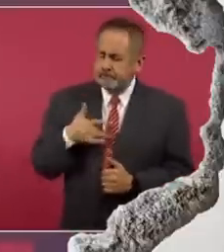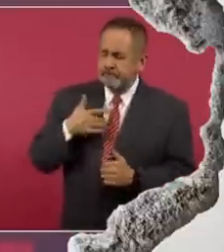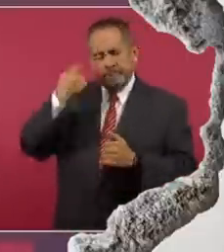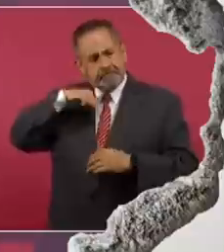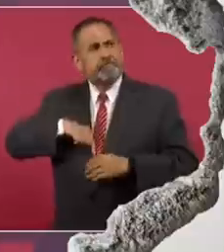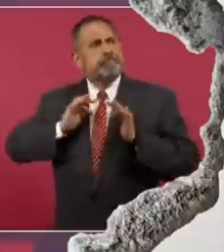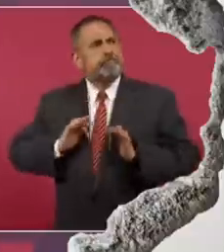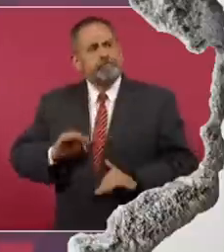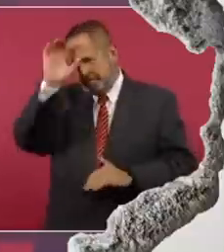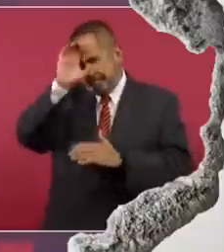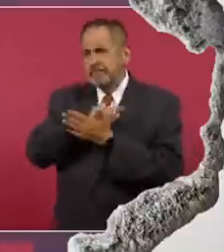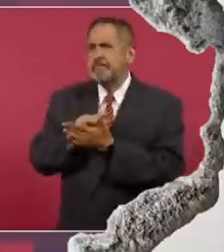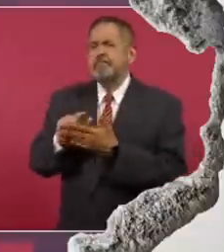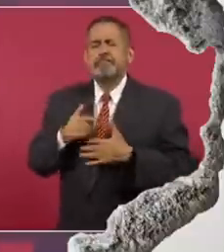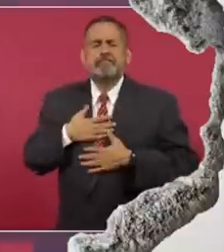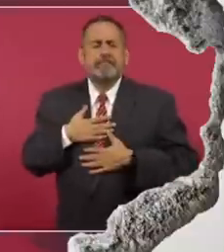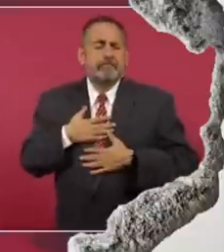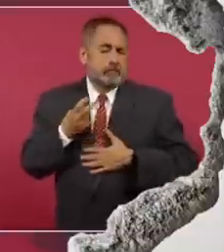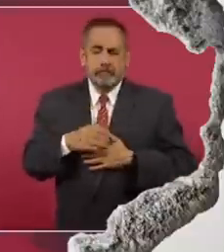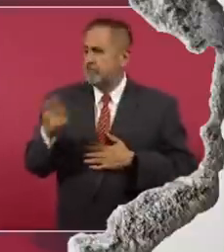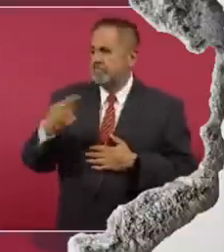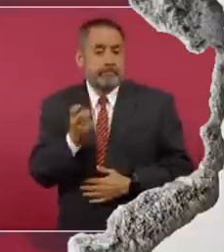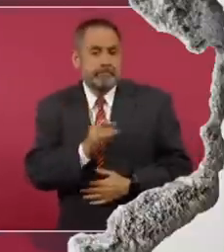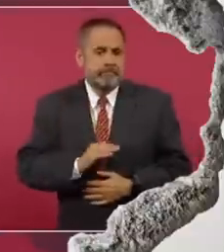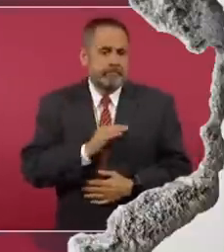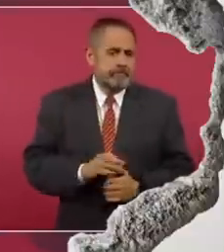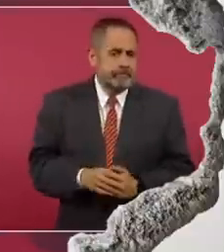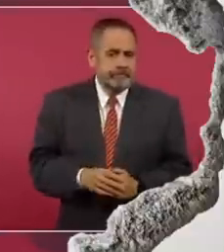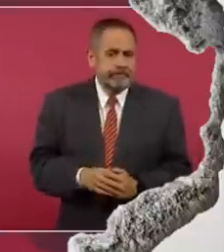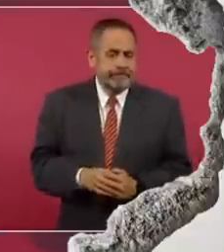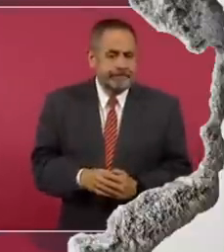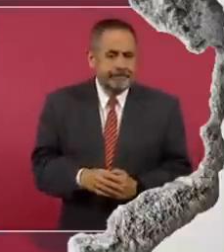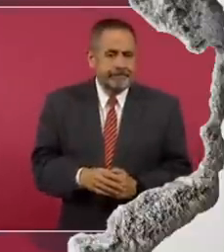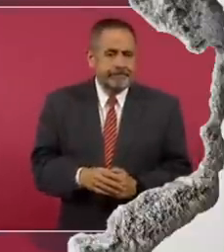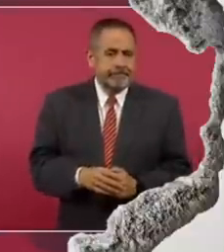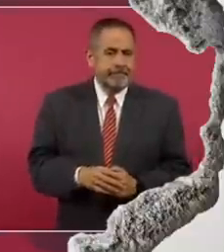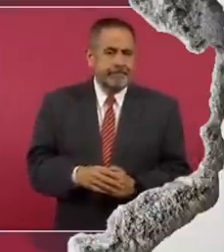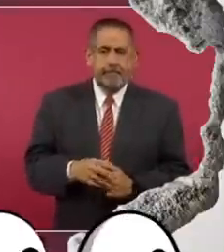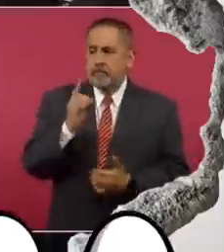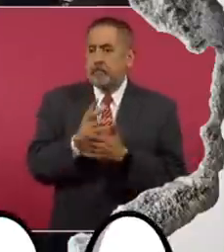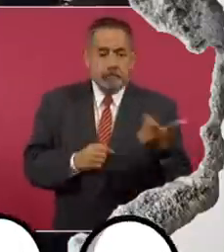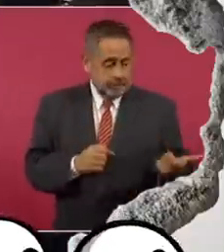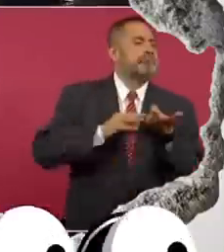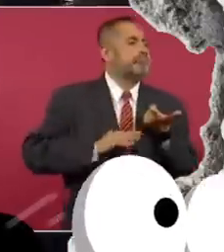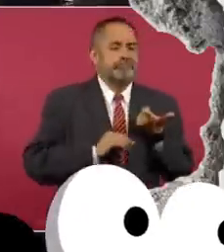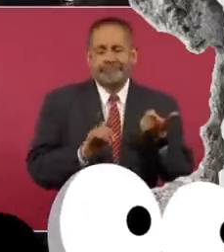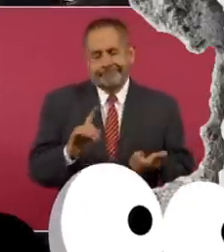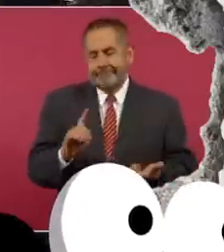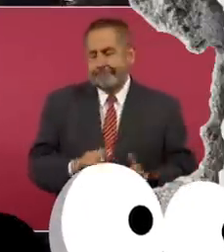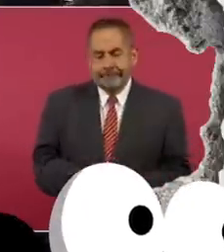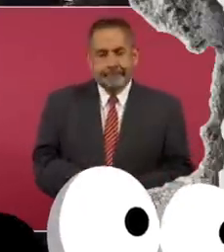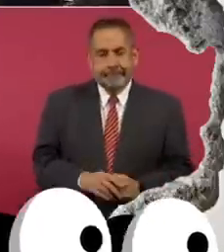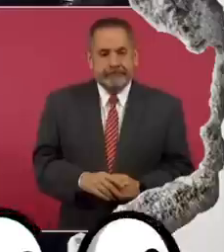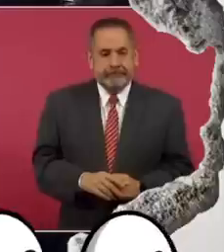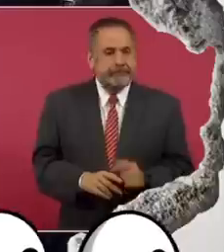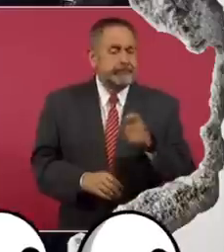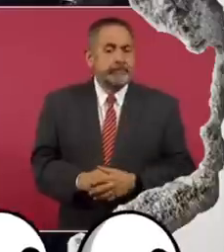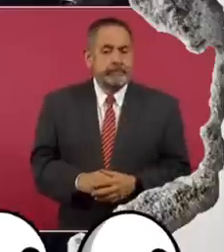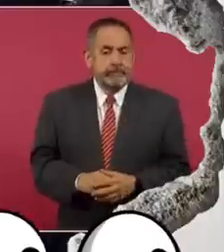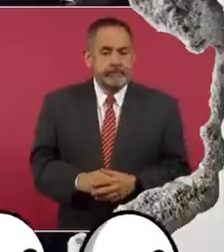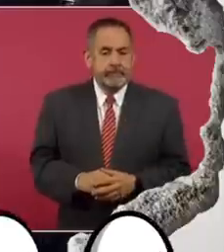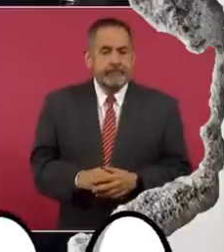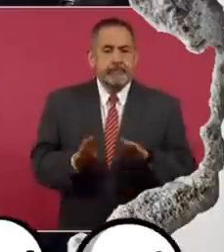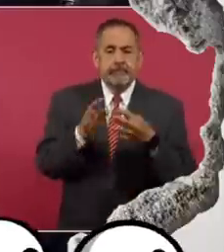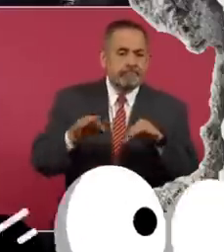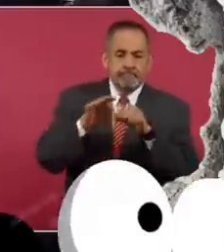mismo, con nuestra conciencia, con el prójimo. No es solo lo material lo importante. Inclusive, no es nada más lo racional